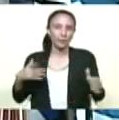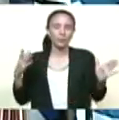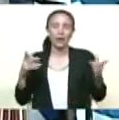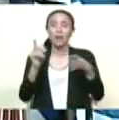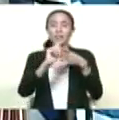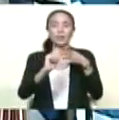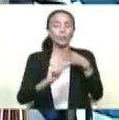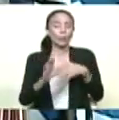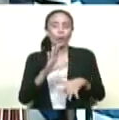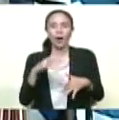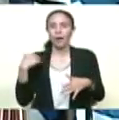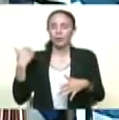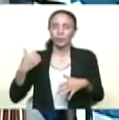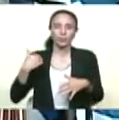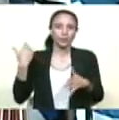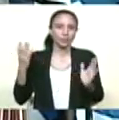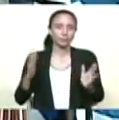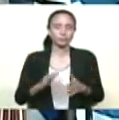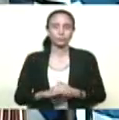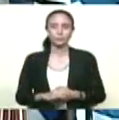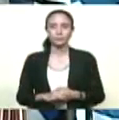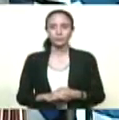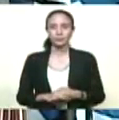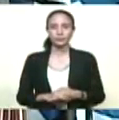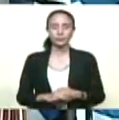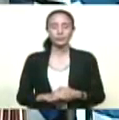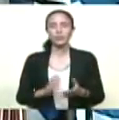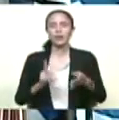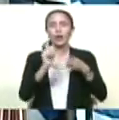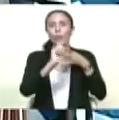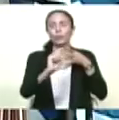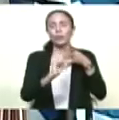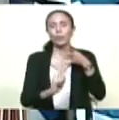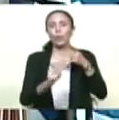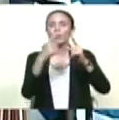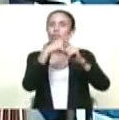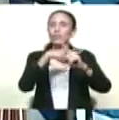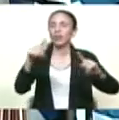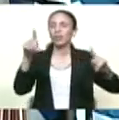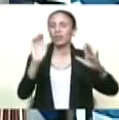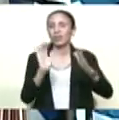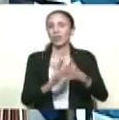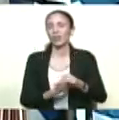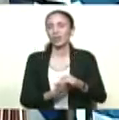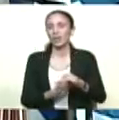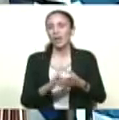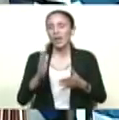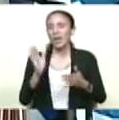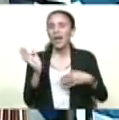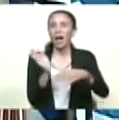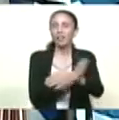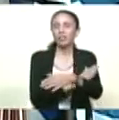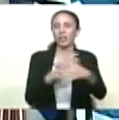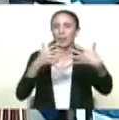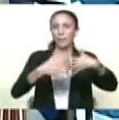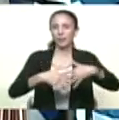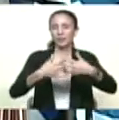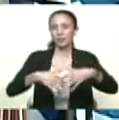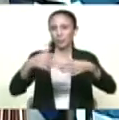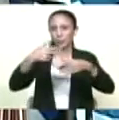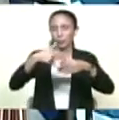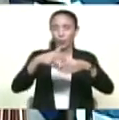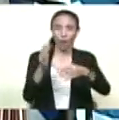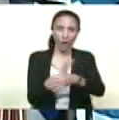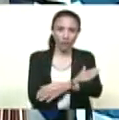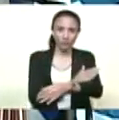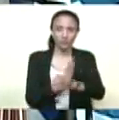delincuencia organizada la tipología de estas mafias enquistadas en la antigua pedevesa yo